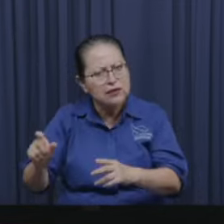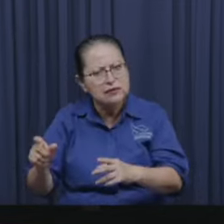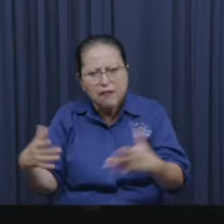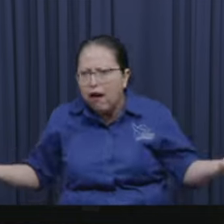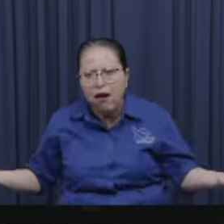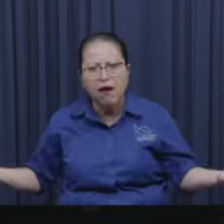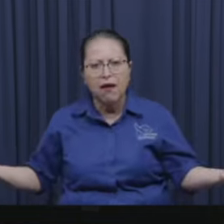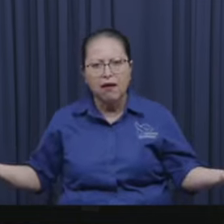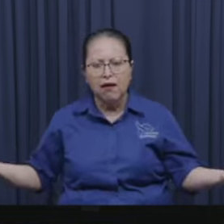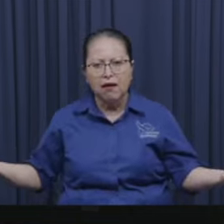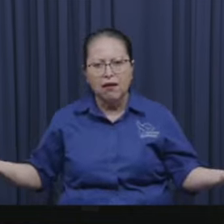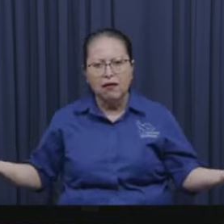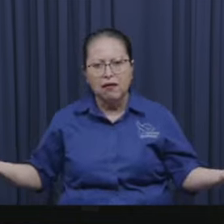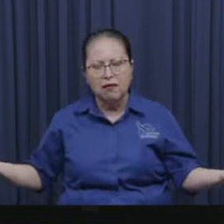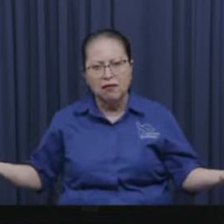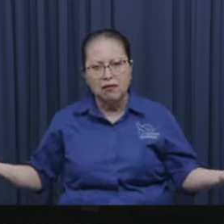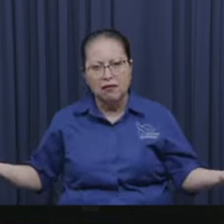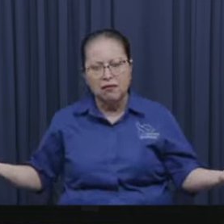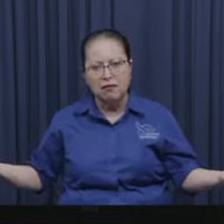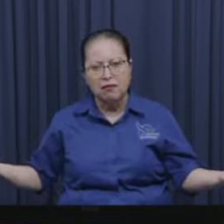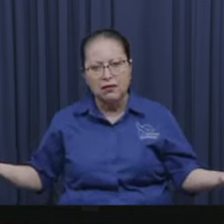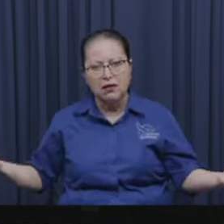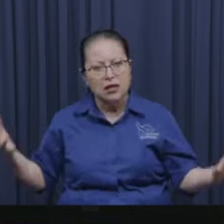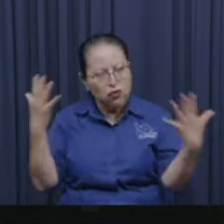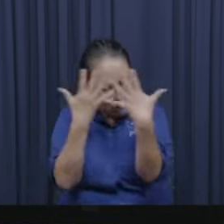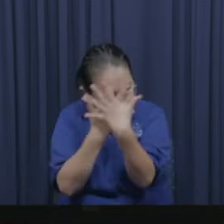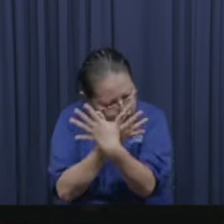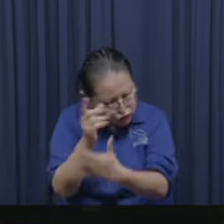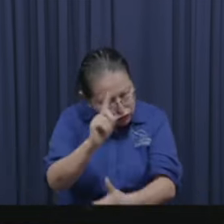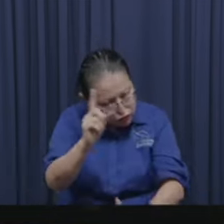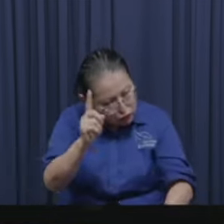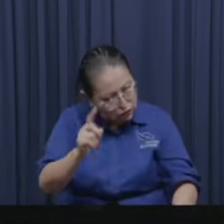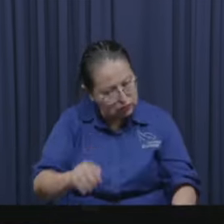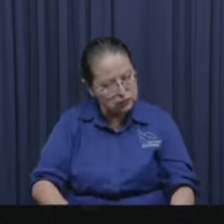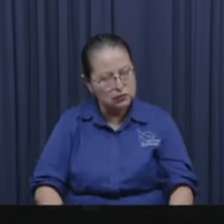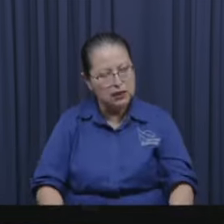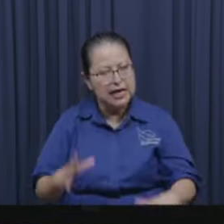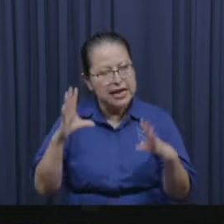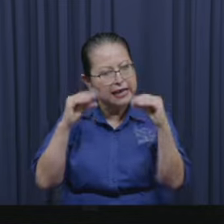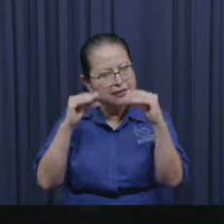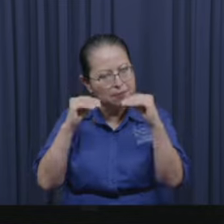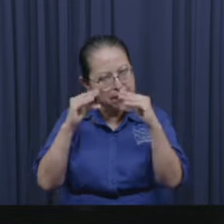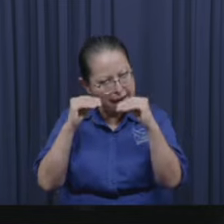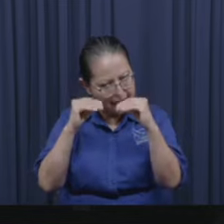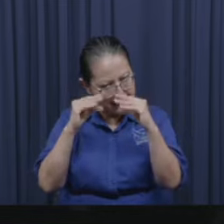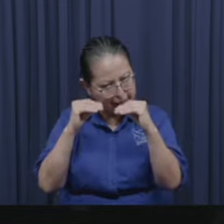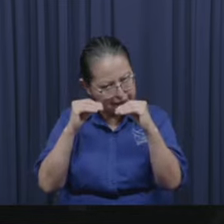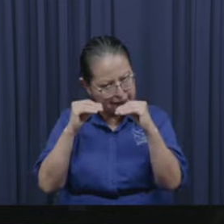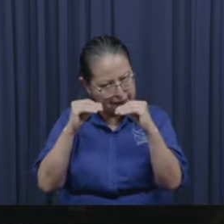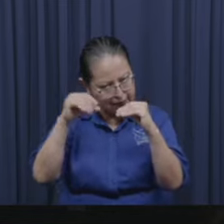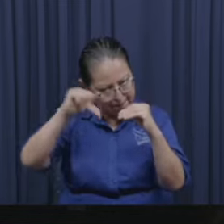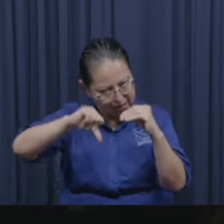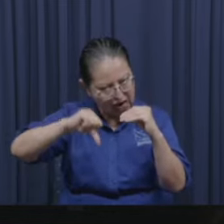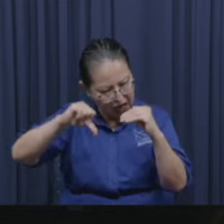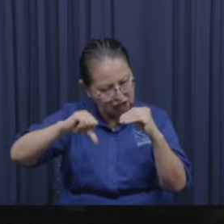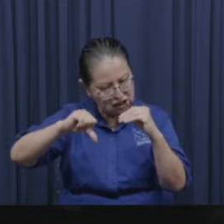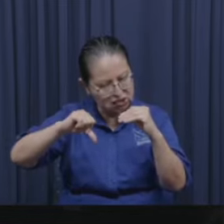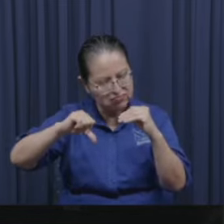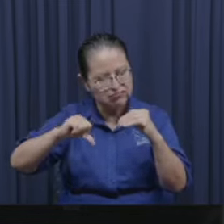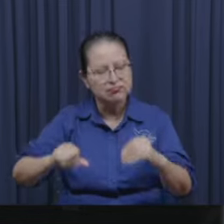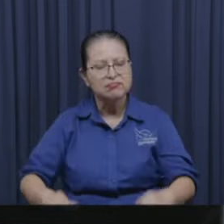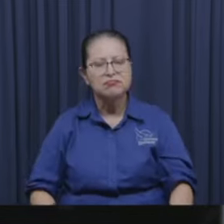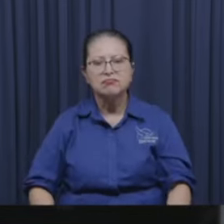tonterías no reis las malas conversaciones corrompen las